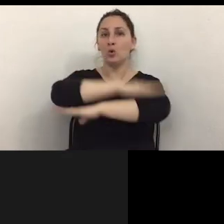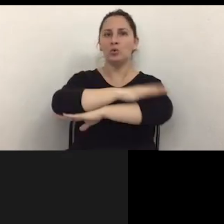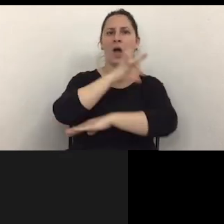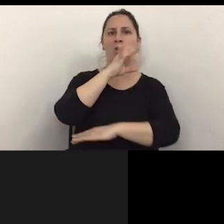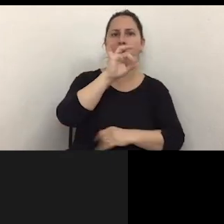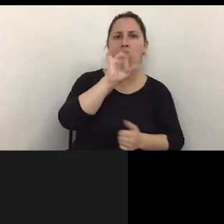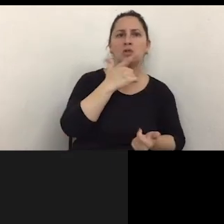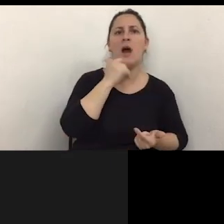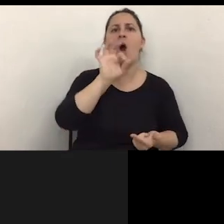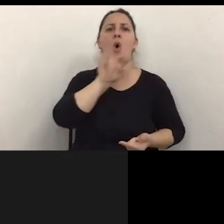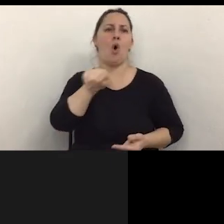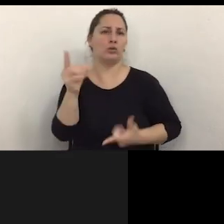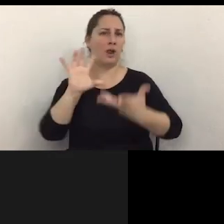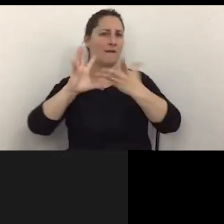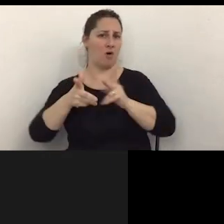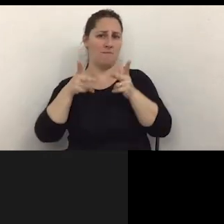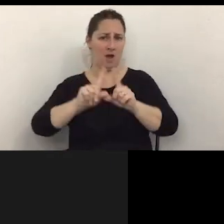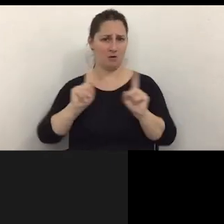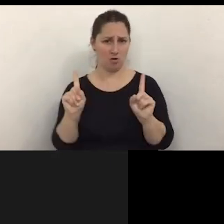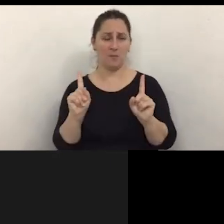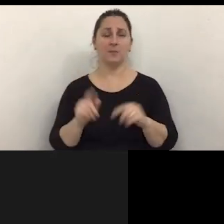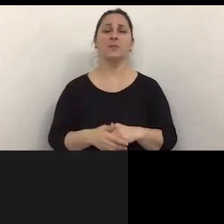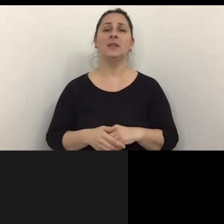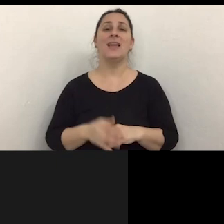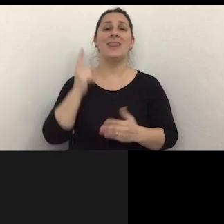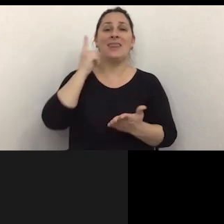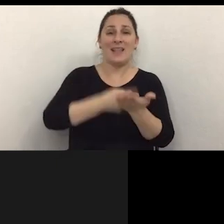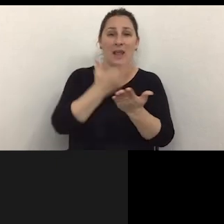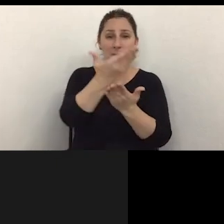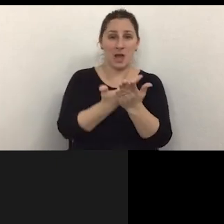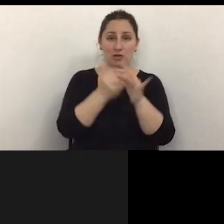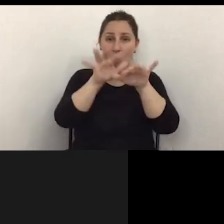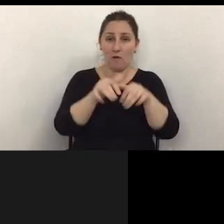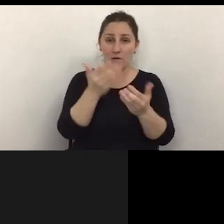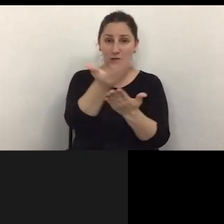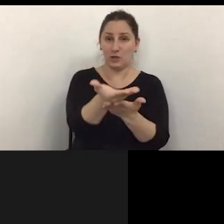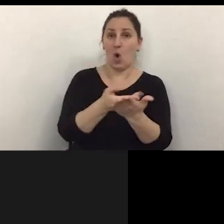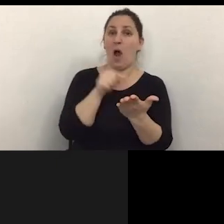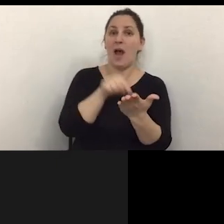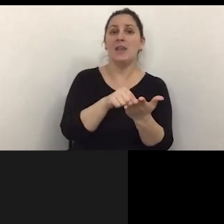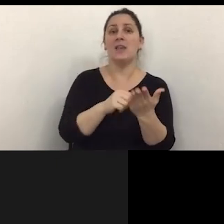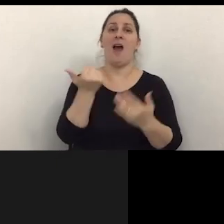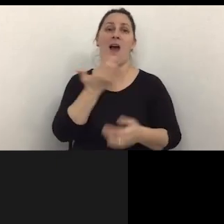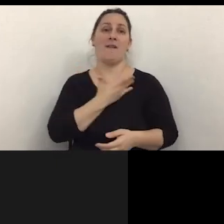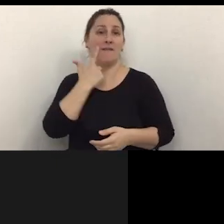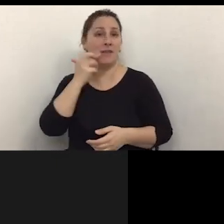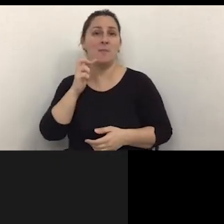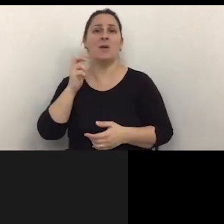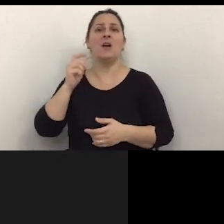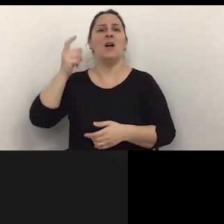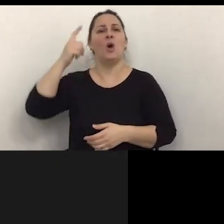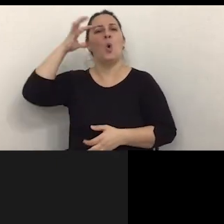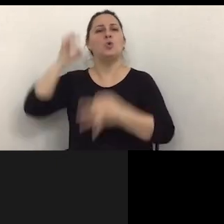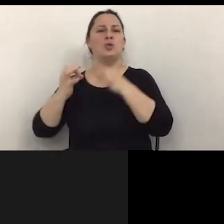bueno, eventualmente en la determinación de oficio será el fisco, el juez administrativo, que no dudo que lo haga,